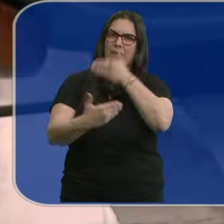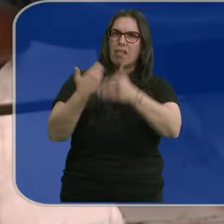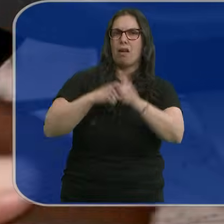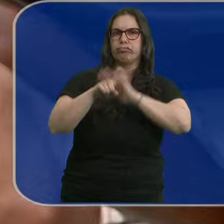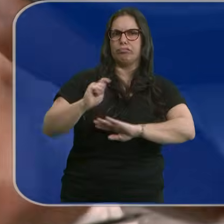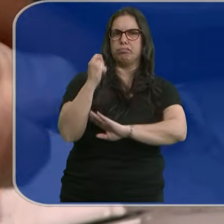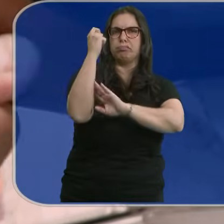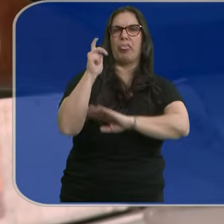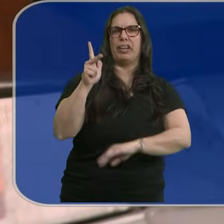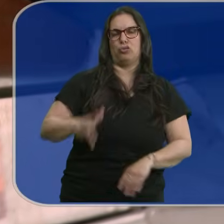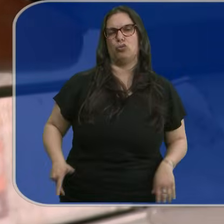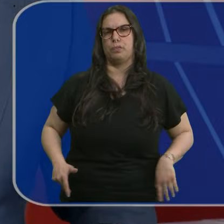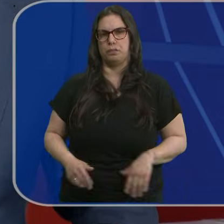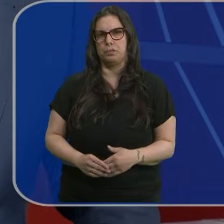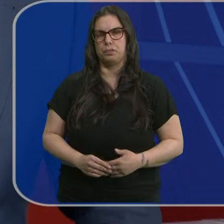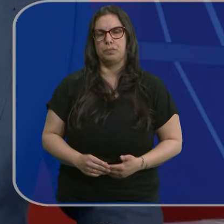derechos.